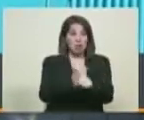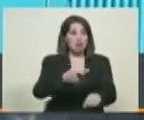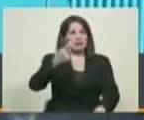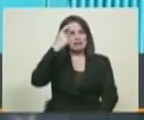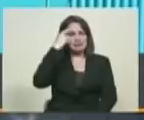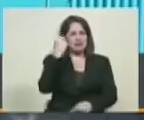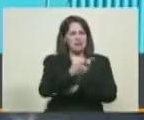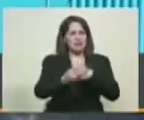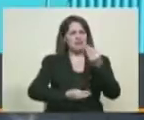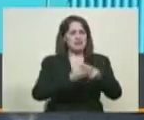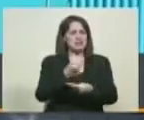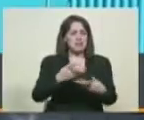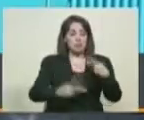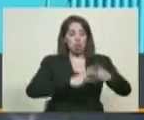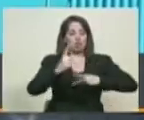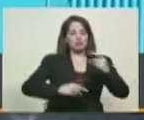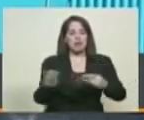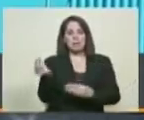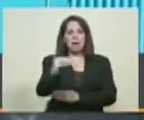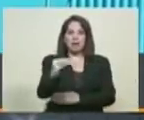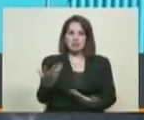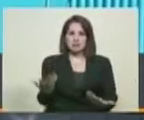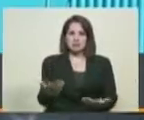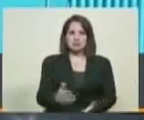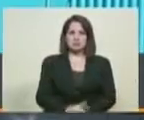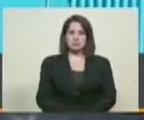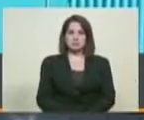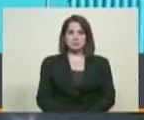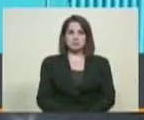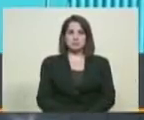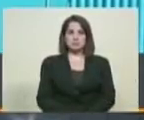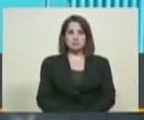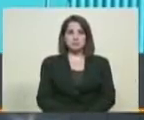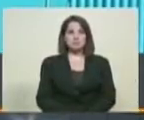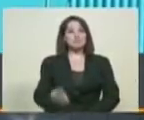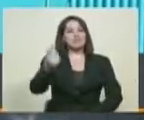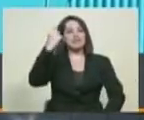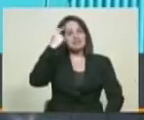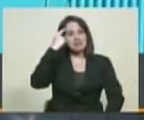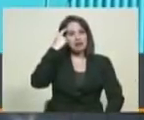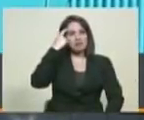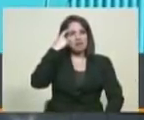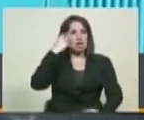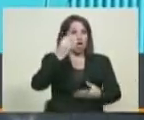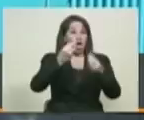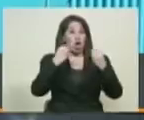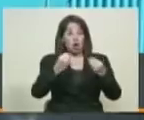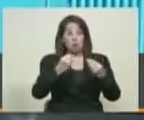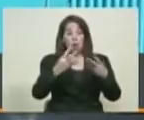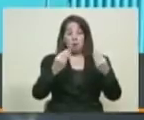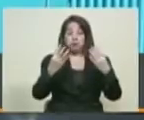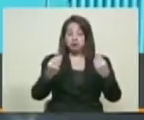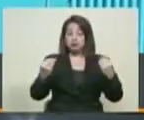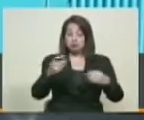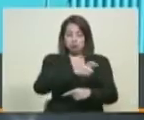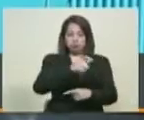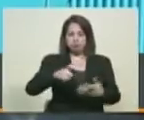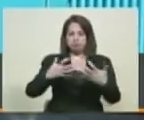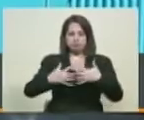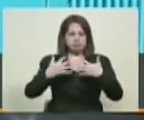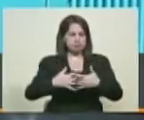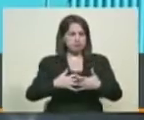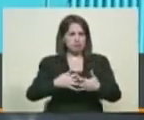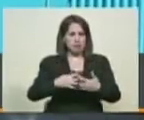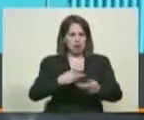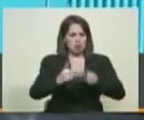hay que hacer para producir más y que saben cómo muchos de estos industriales producen